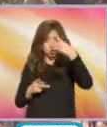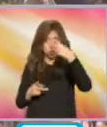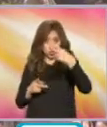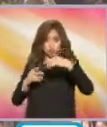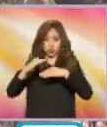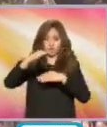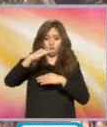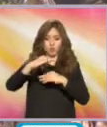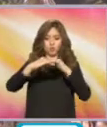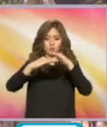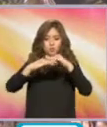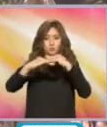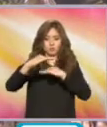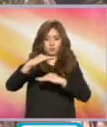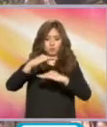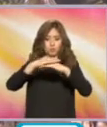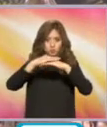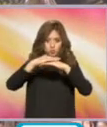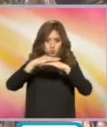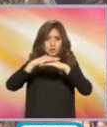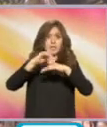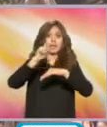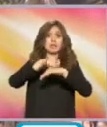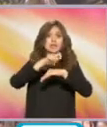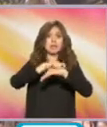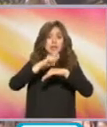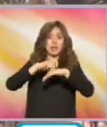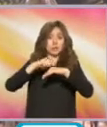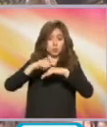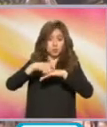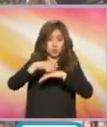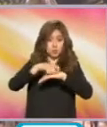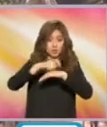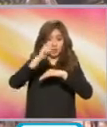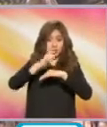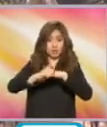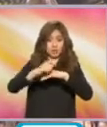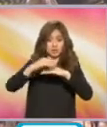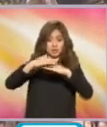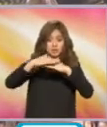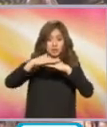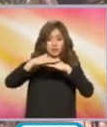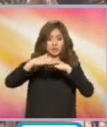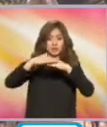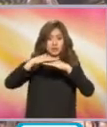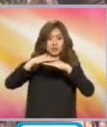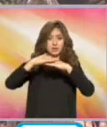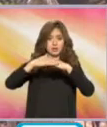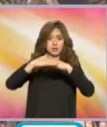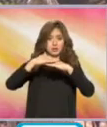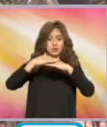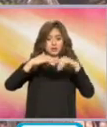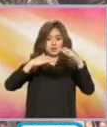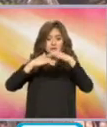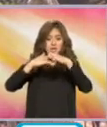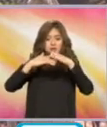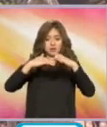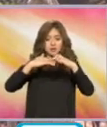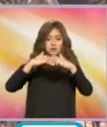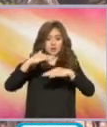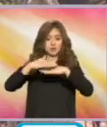Ajá. una superficial y una profunda. El tatuaje llega hasta la parte más superior de la profunda. ¿Ok? Entonces